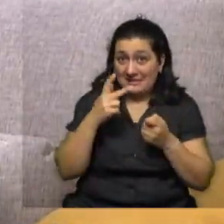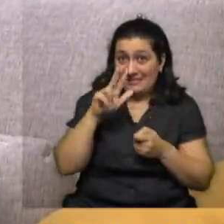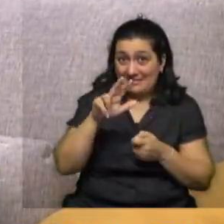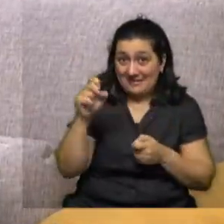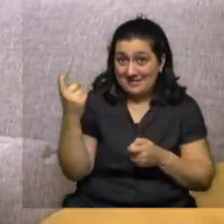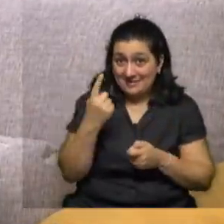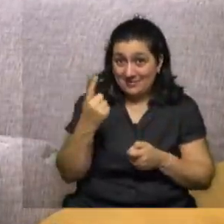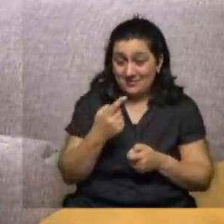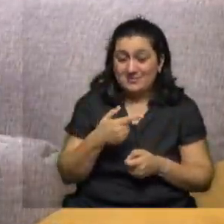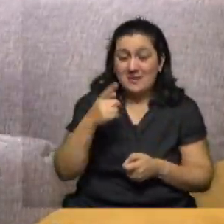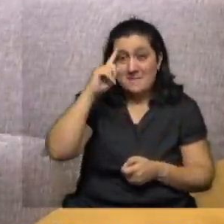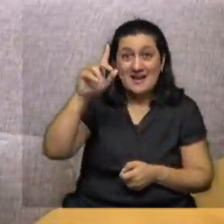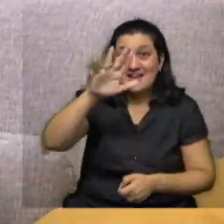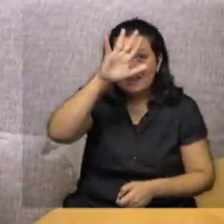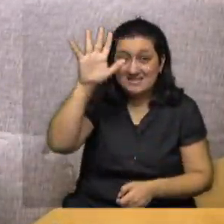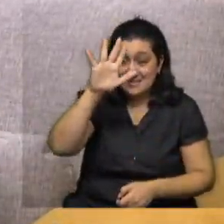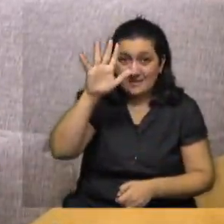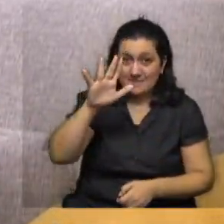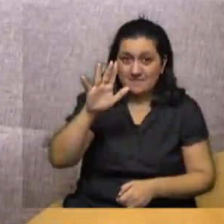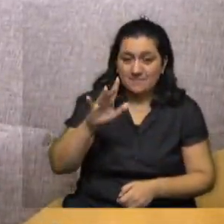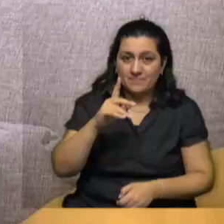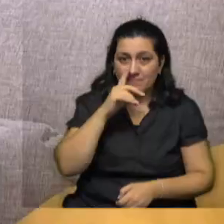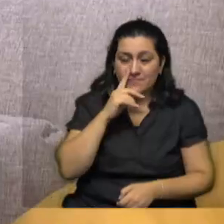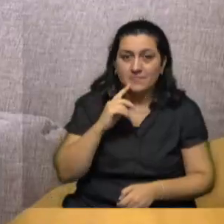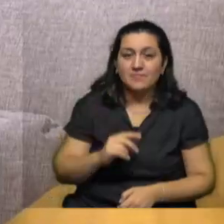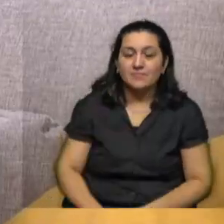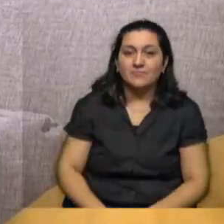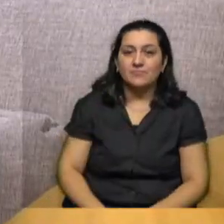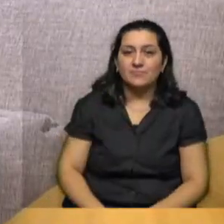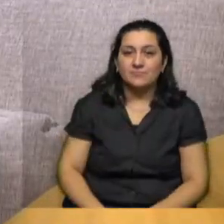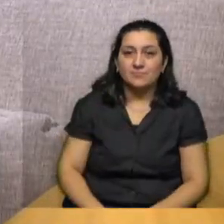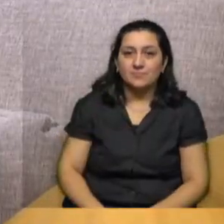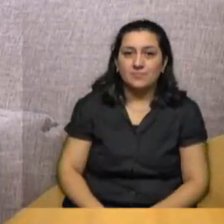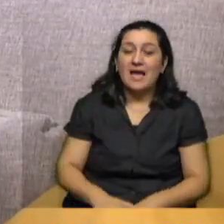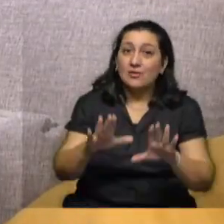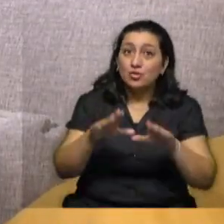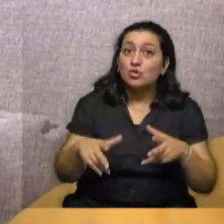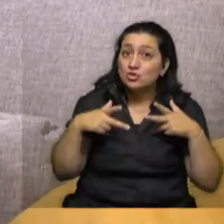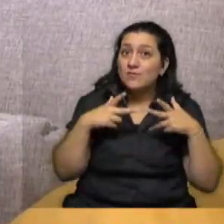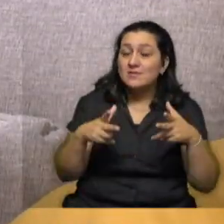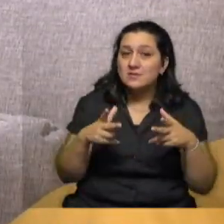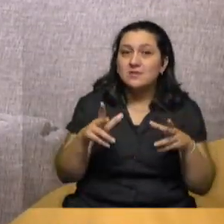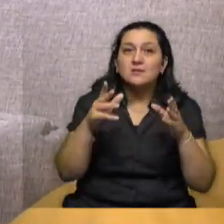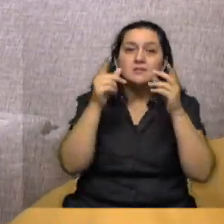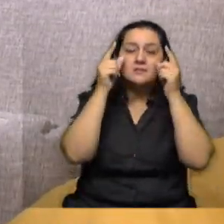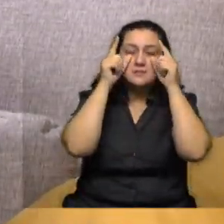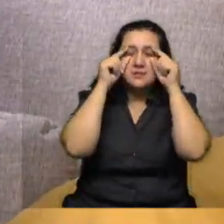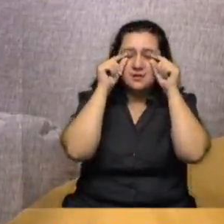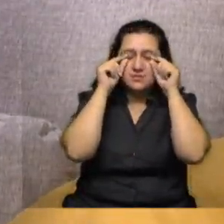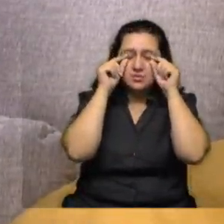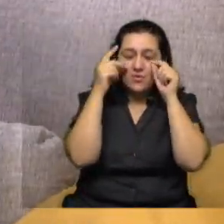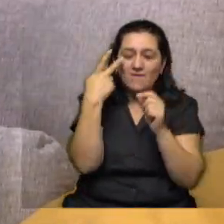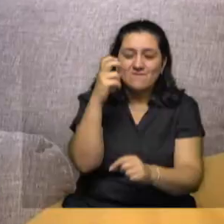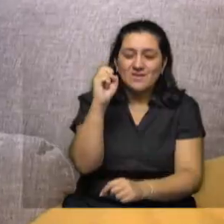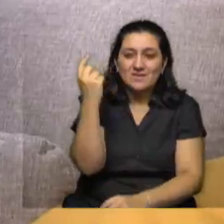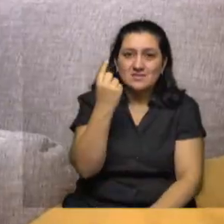vamos a tomar 30 segundos más. No se extrañe lo que les voy a decir a la gente, ¿eh? Y a todos los que están acá también. Cerramos los ojos 20